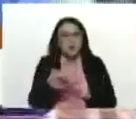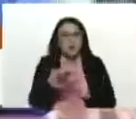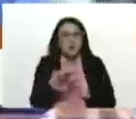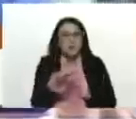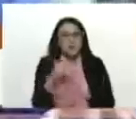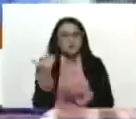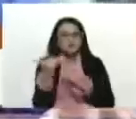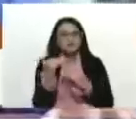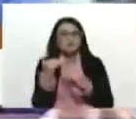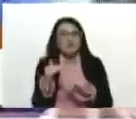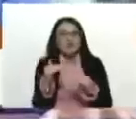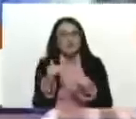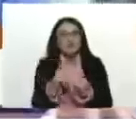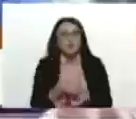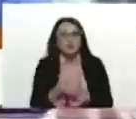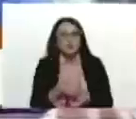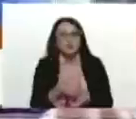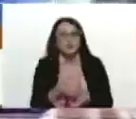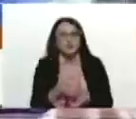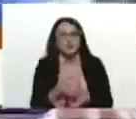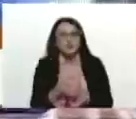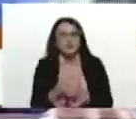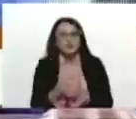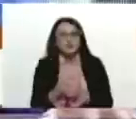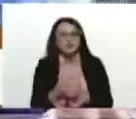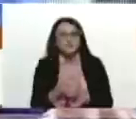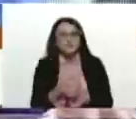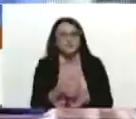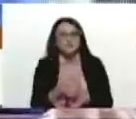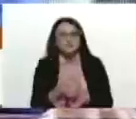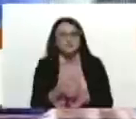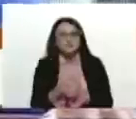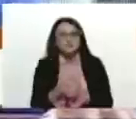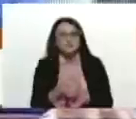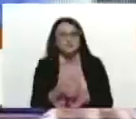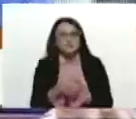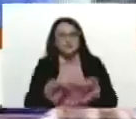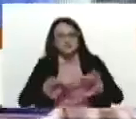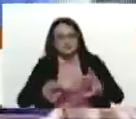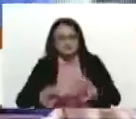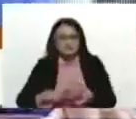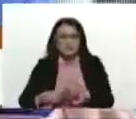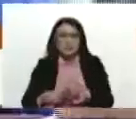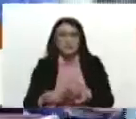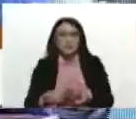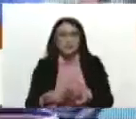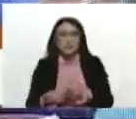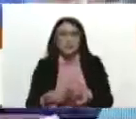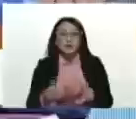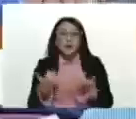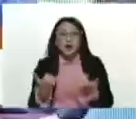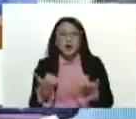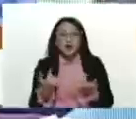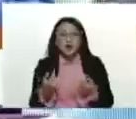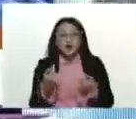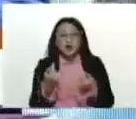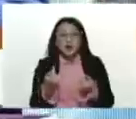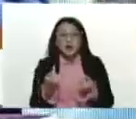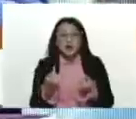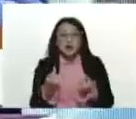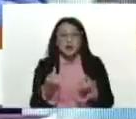las medidas coercitivas extorsivas ahora nada de